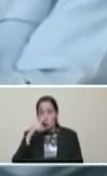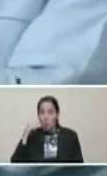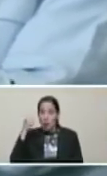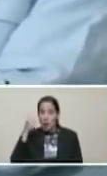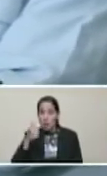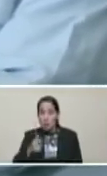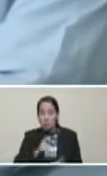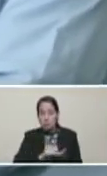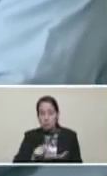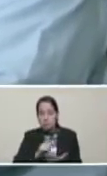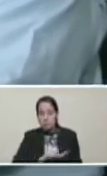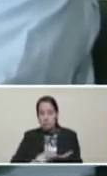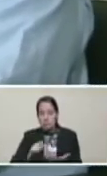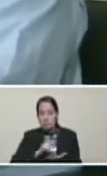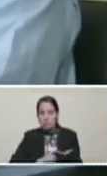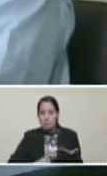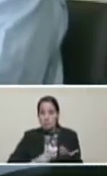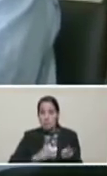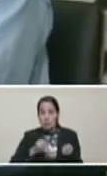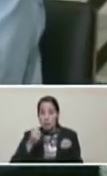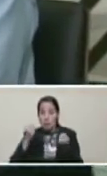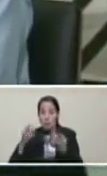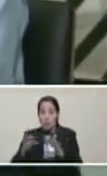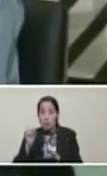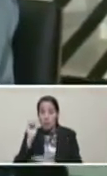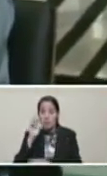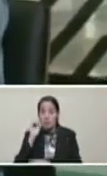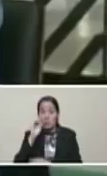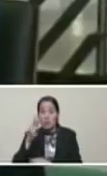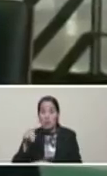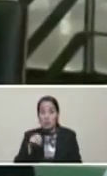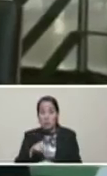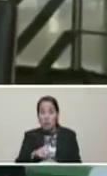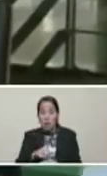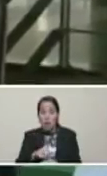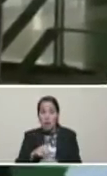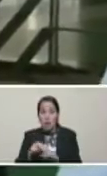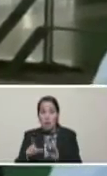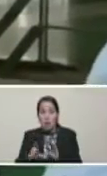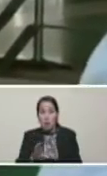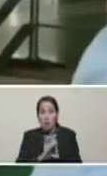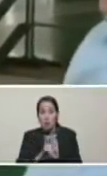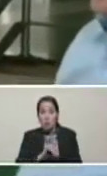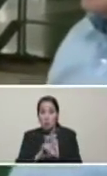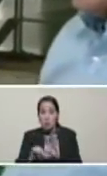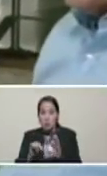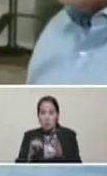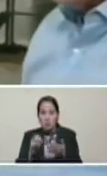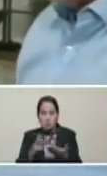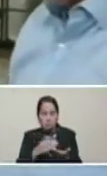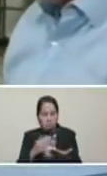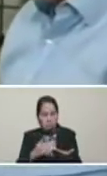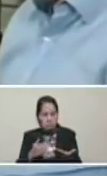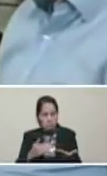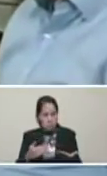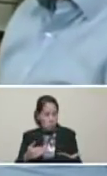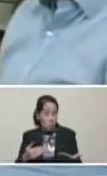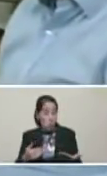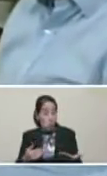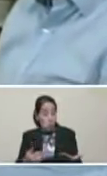año se lo entrega a la asamblea nacional constituyente la asamblea nacional constituyente lo revisó lo consultó